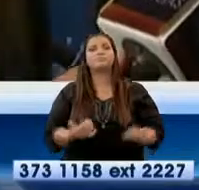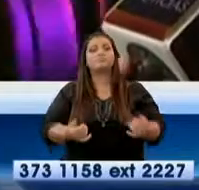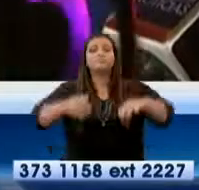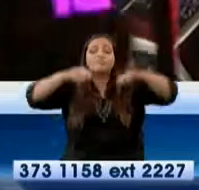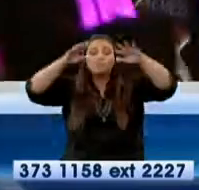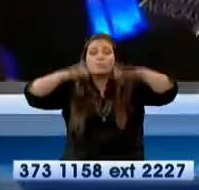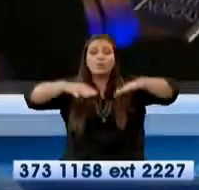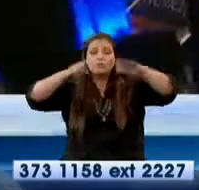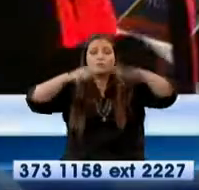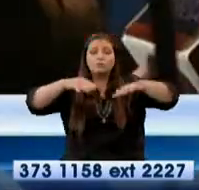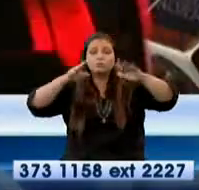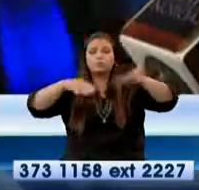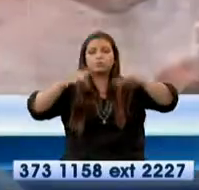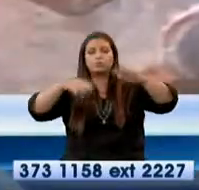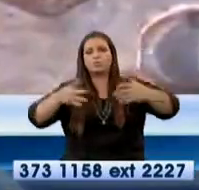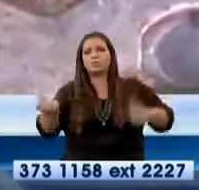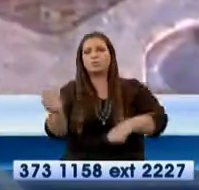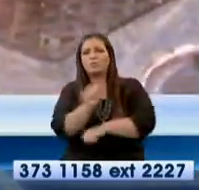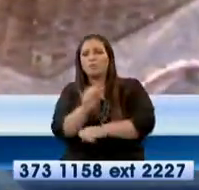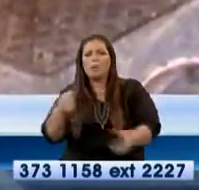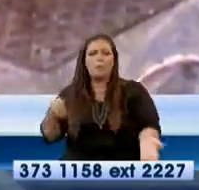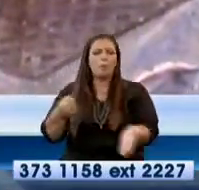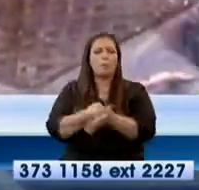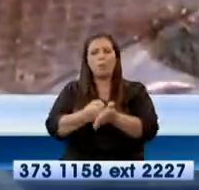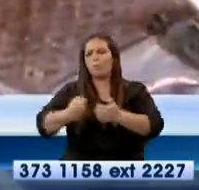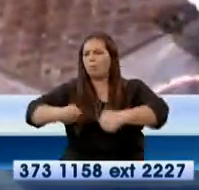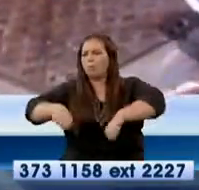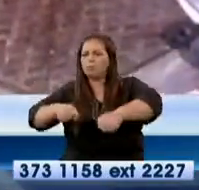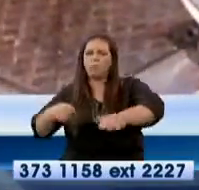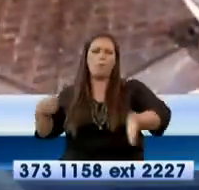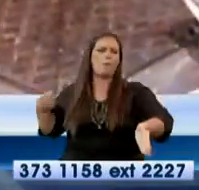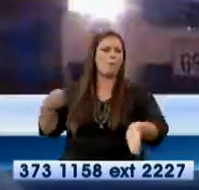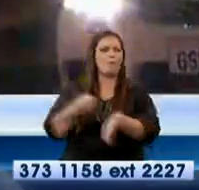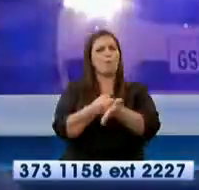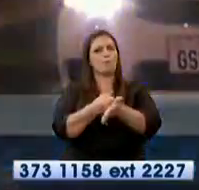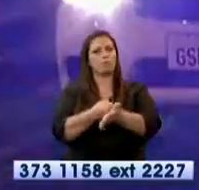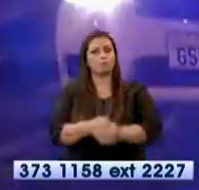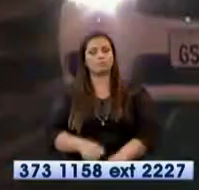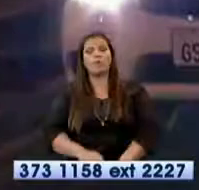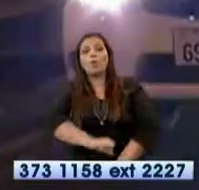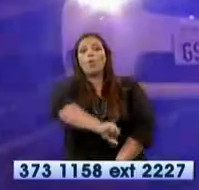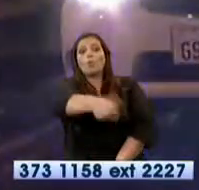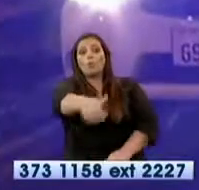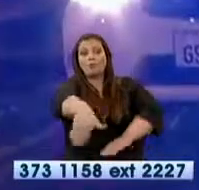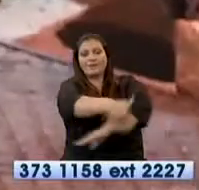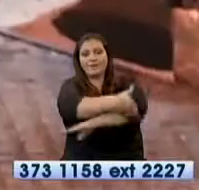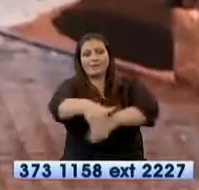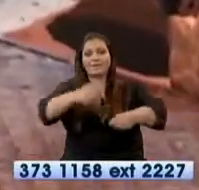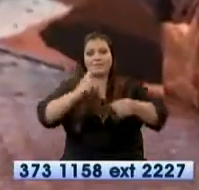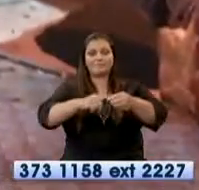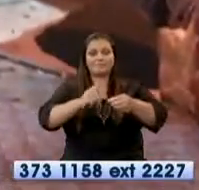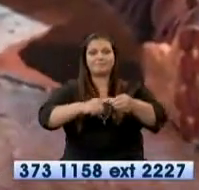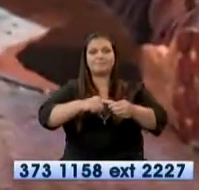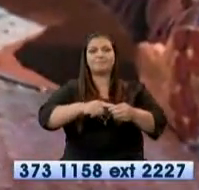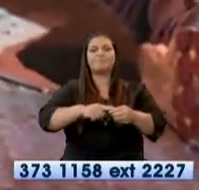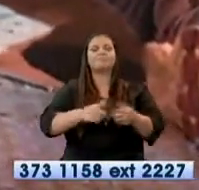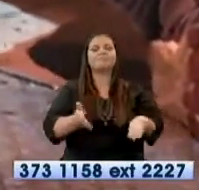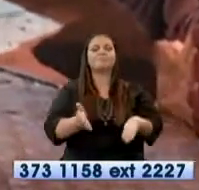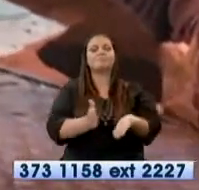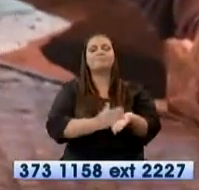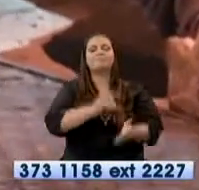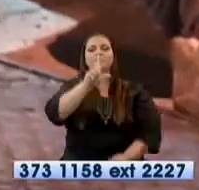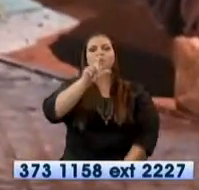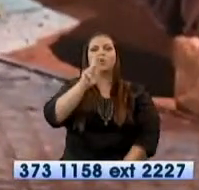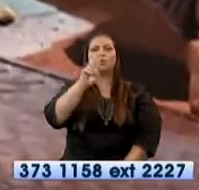Y celebración también por el tiempo. A pocos metros, en las calles Luque y Avenida Machala, un motociclista perdió pista